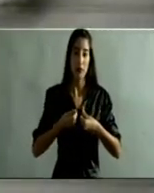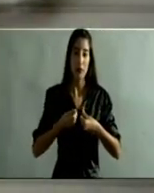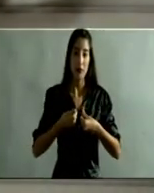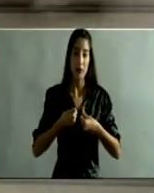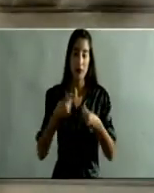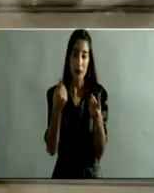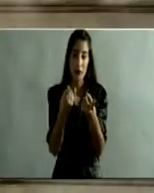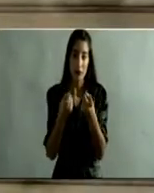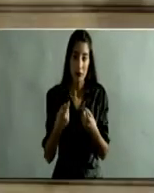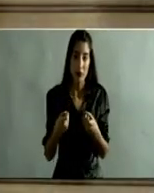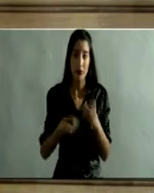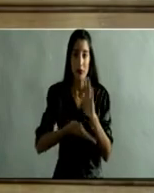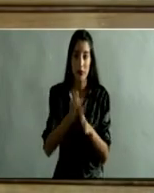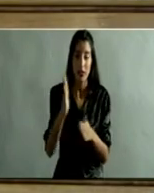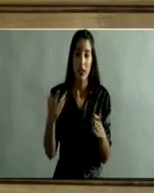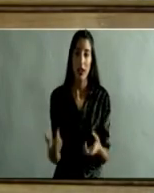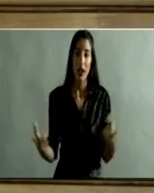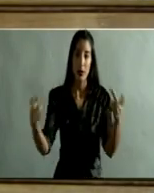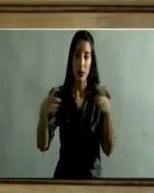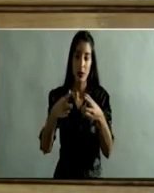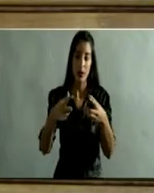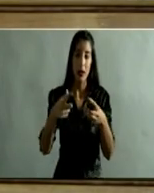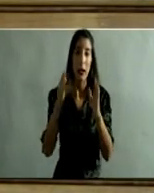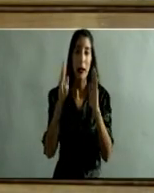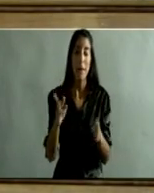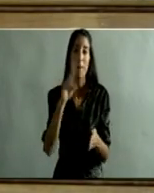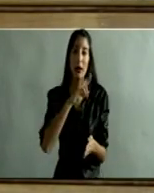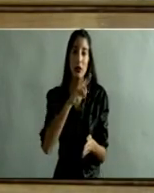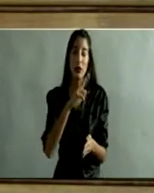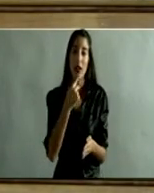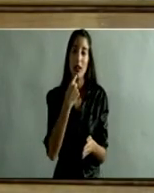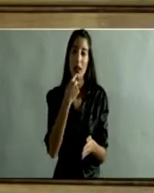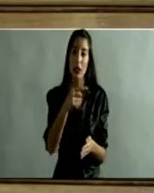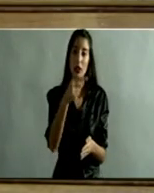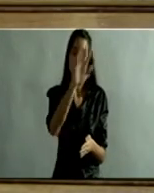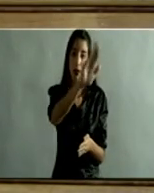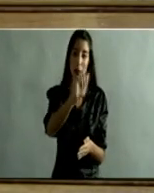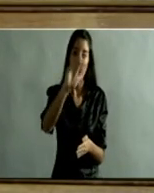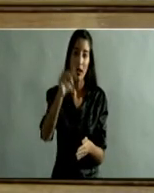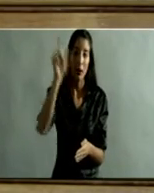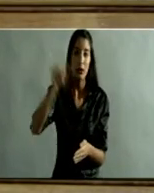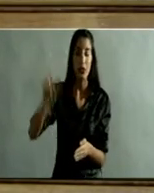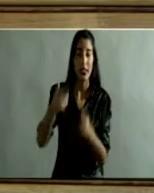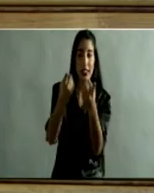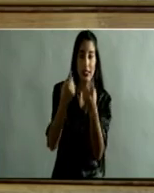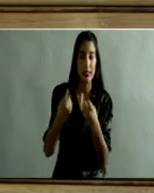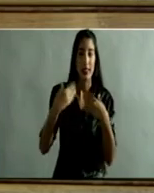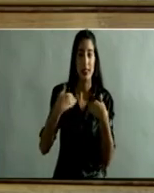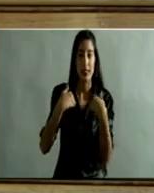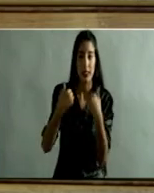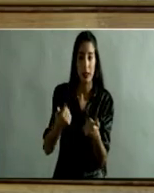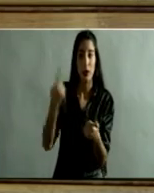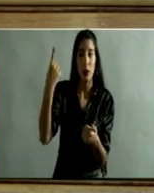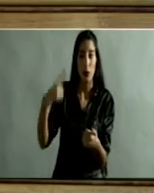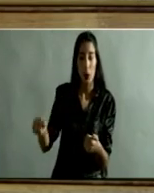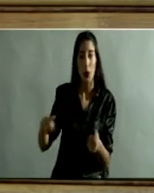a esa reunión Y enseguida la pastora dijo que pasemos adelante Las personas que necesitaban sanidad Cuando